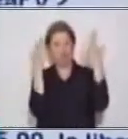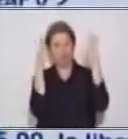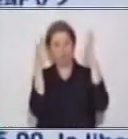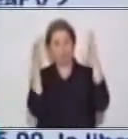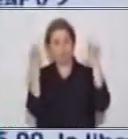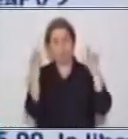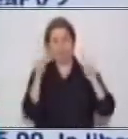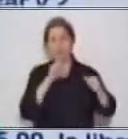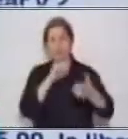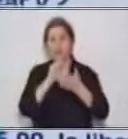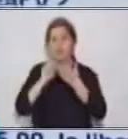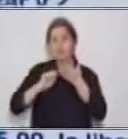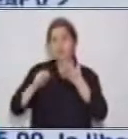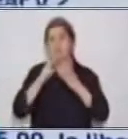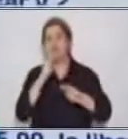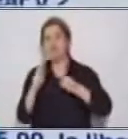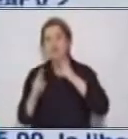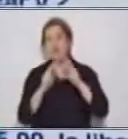mi respuesta.